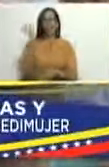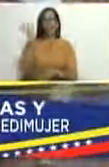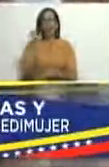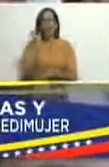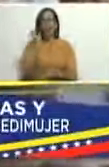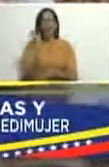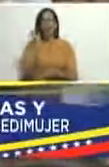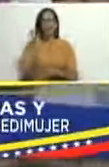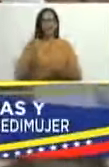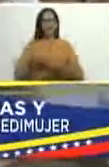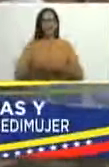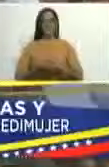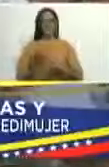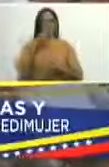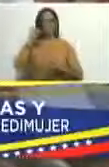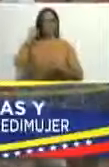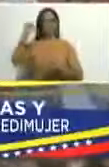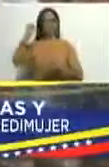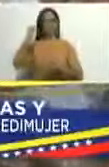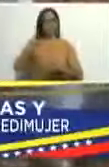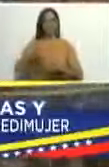mujer.